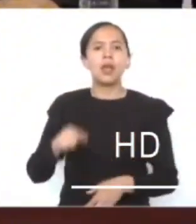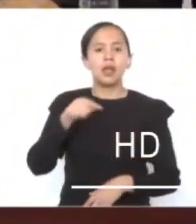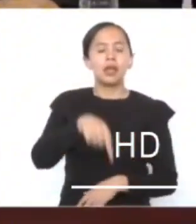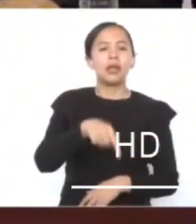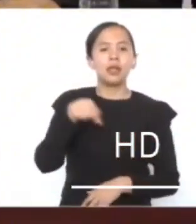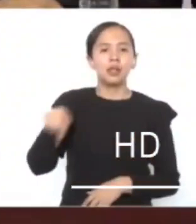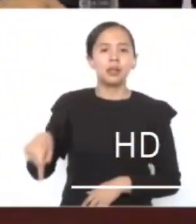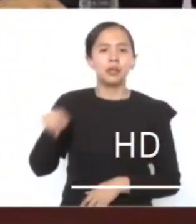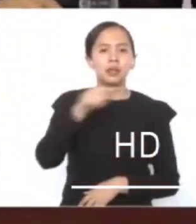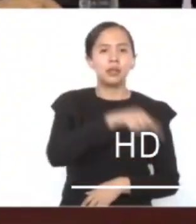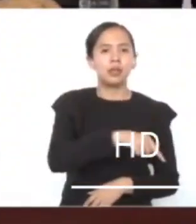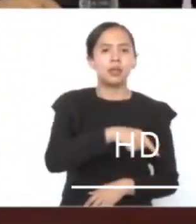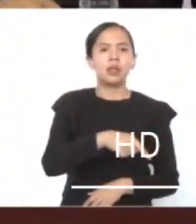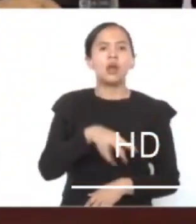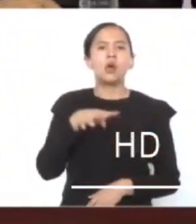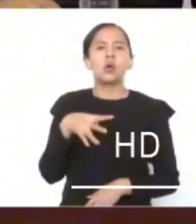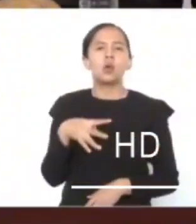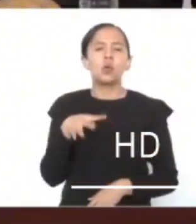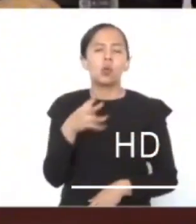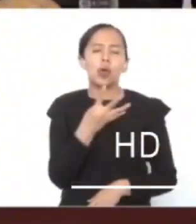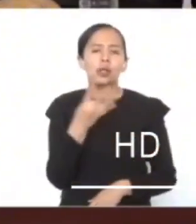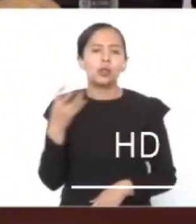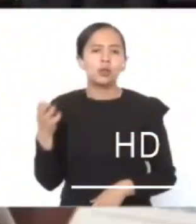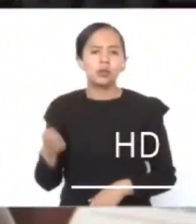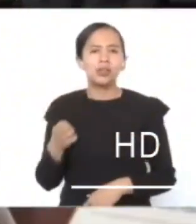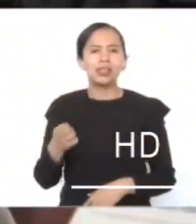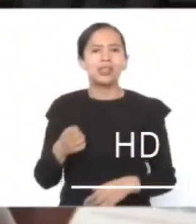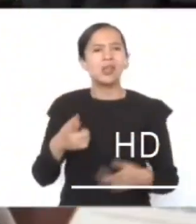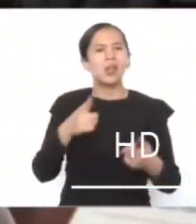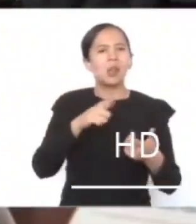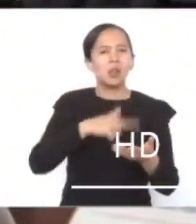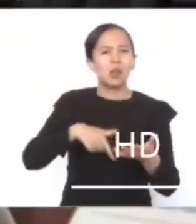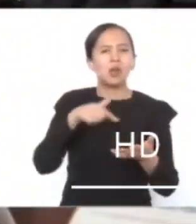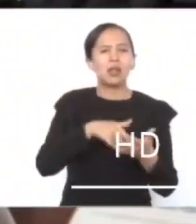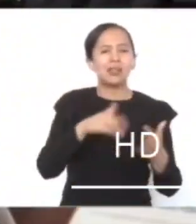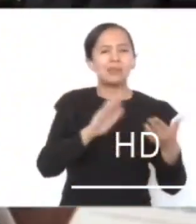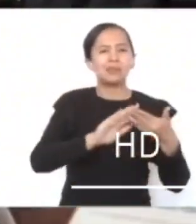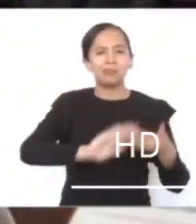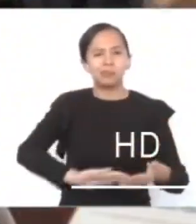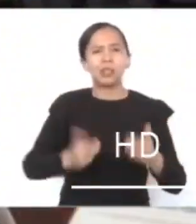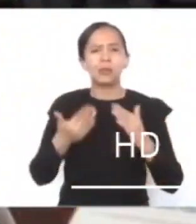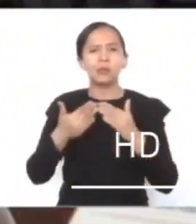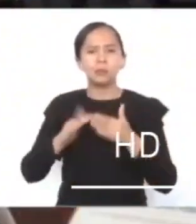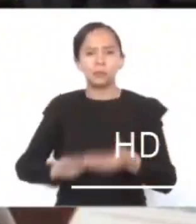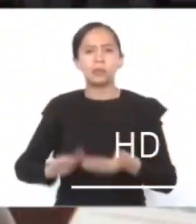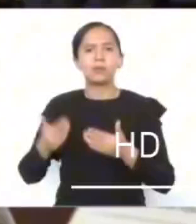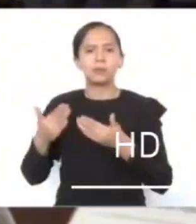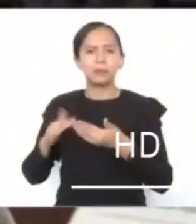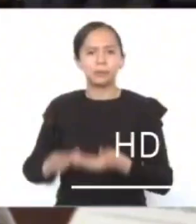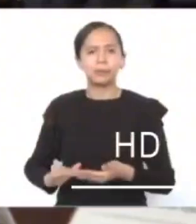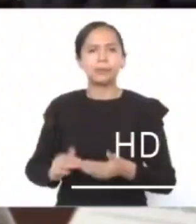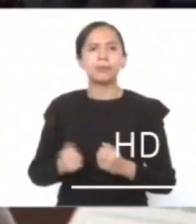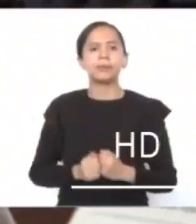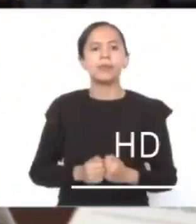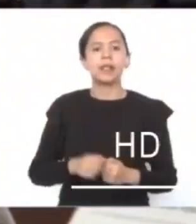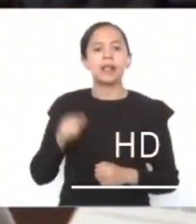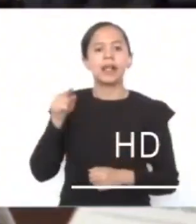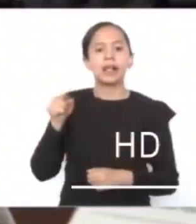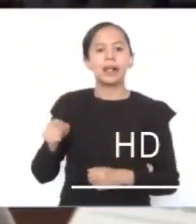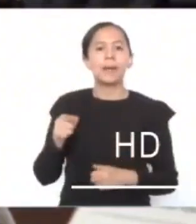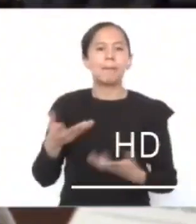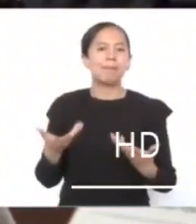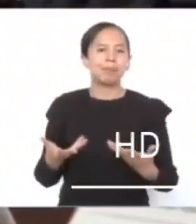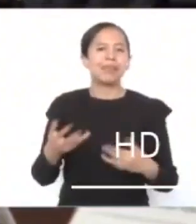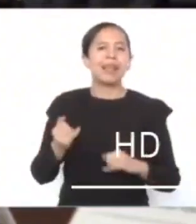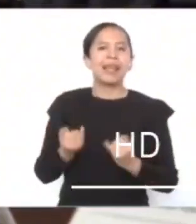400 puntos de colapso establecidos en la hipótesis general. La Red de Movilidad Integrada de la Ciudad